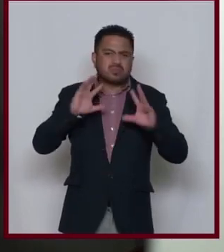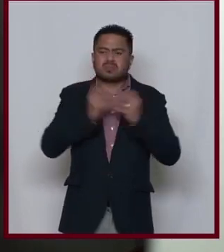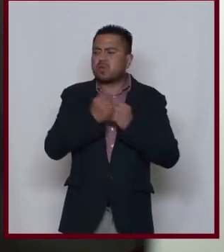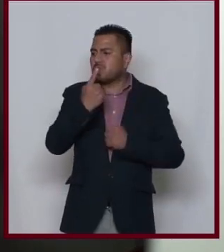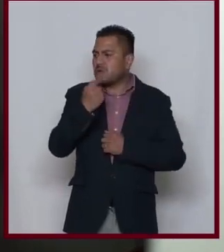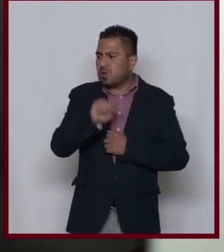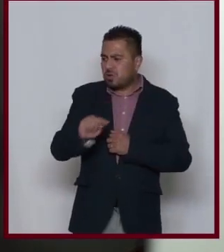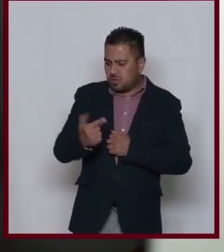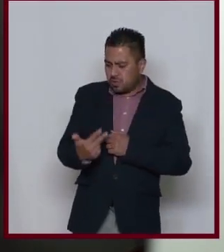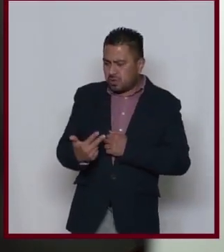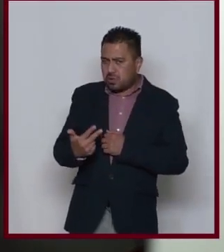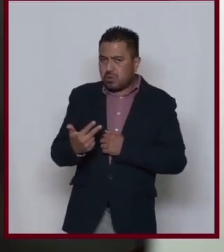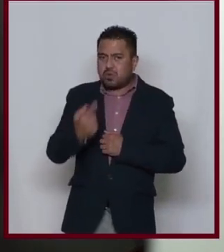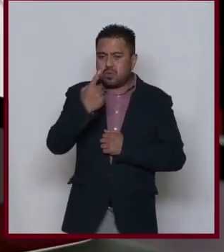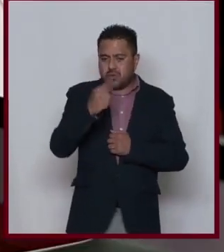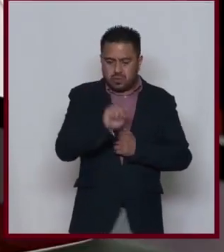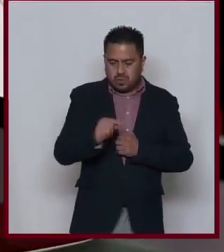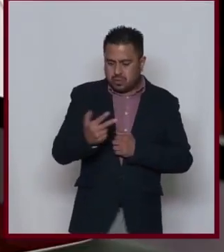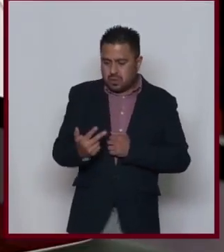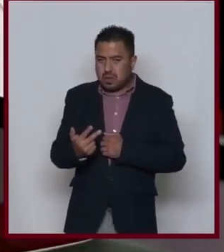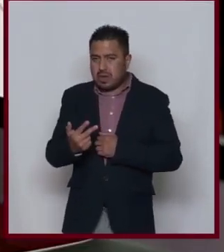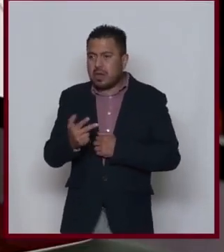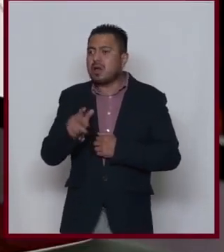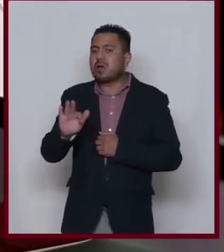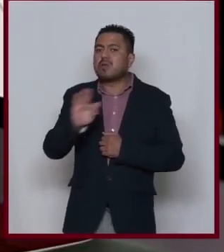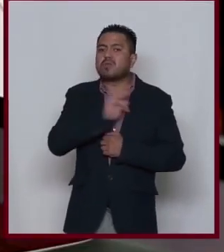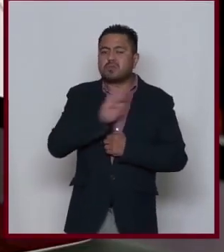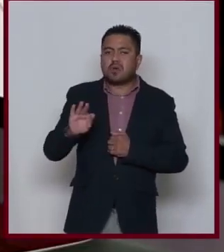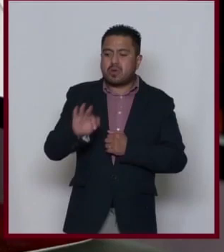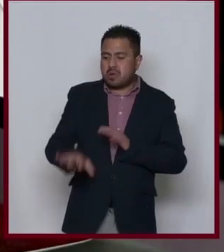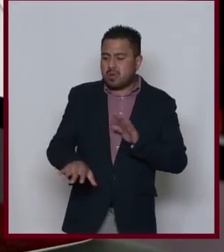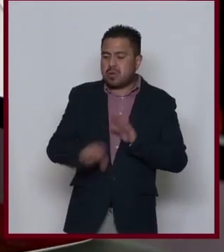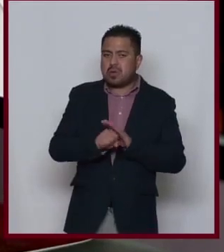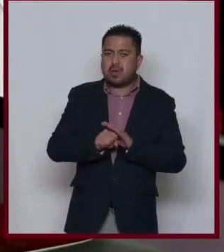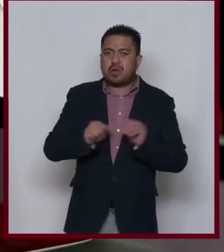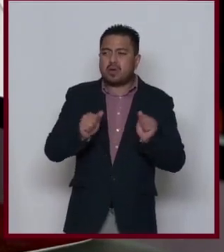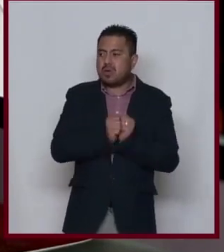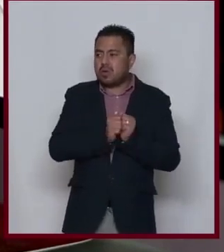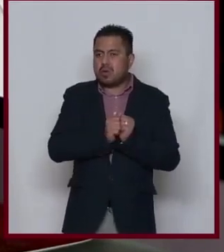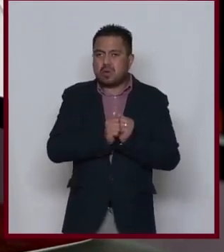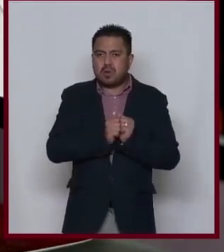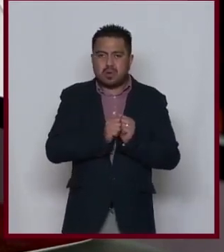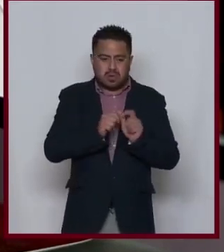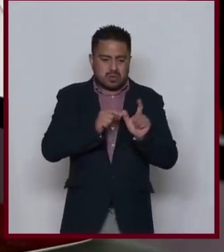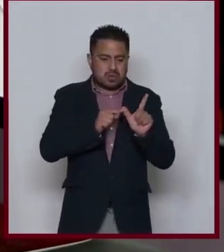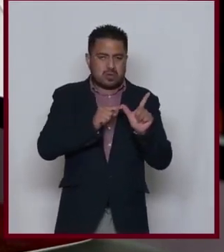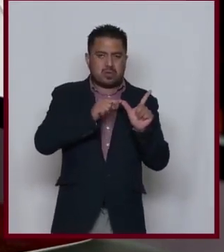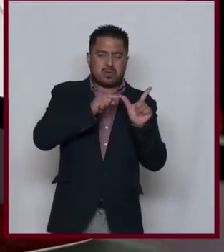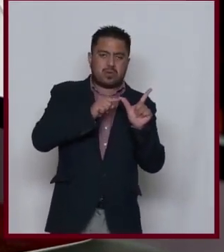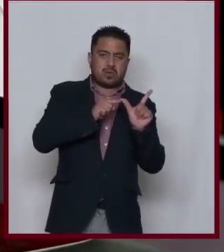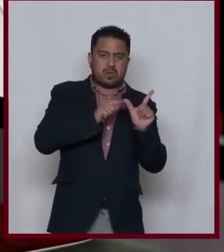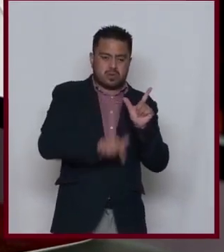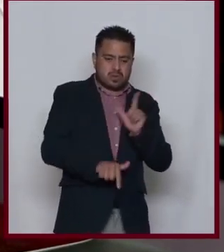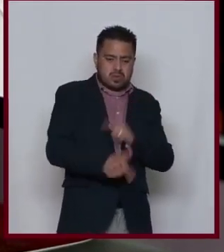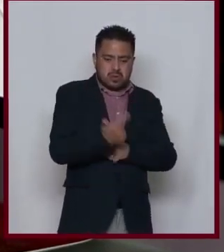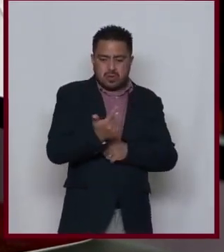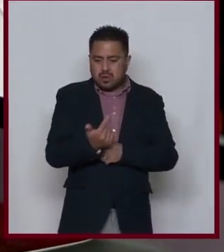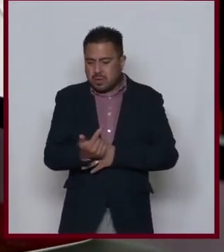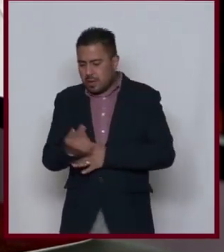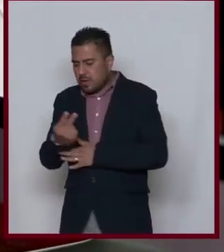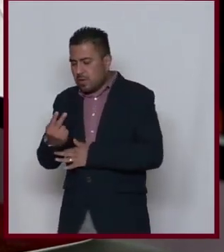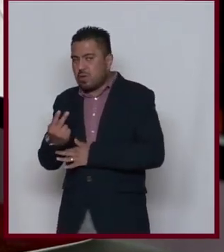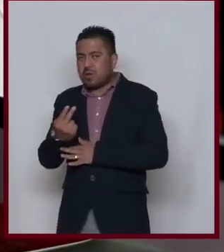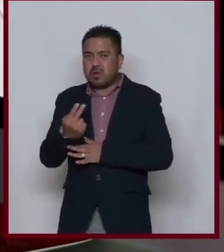y en una octava, se podían obtener con la raíz doceava de 2, que era